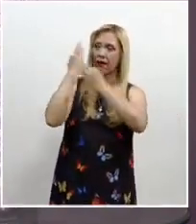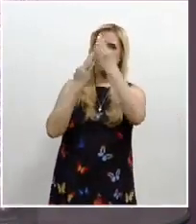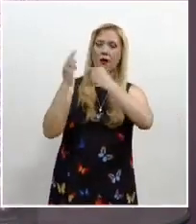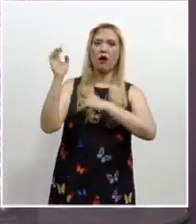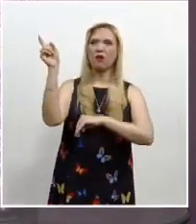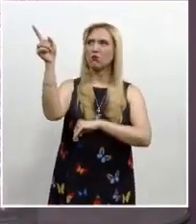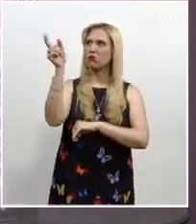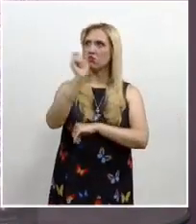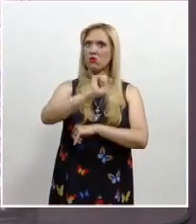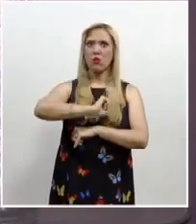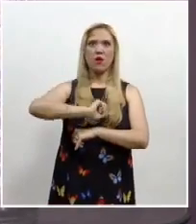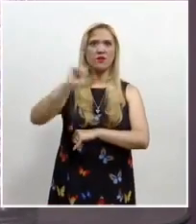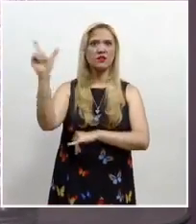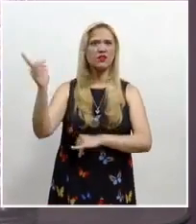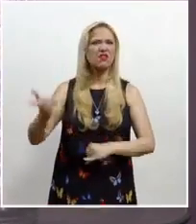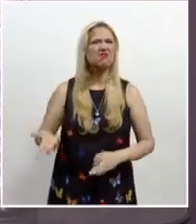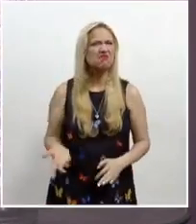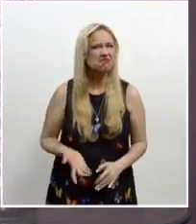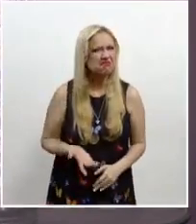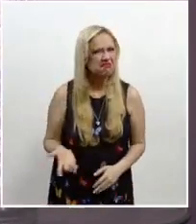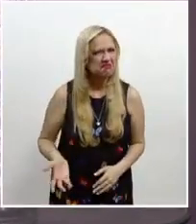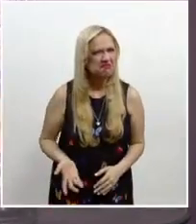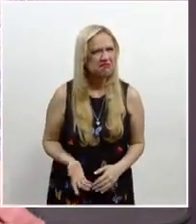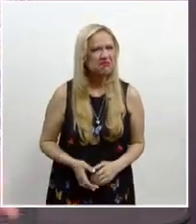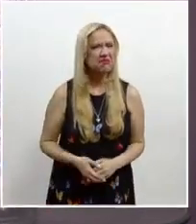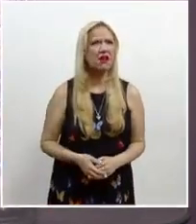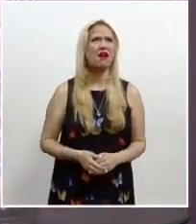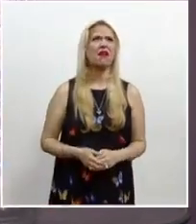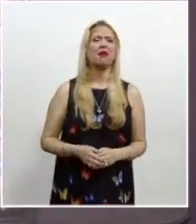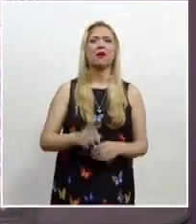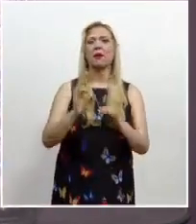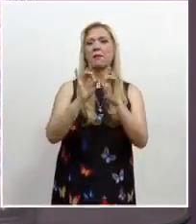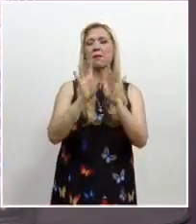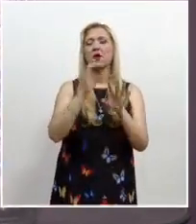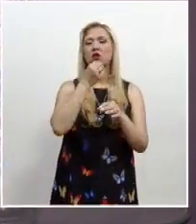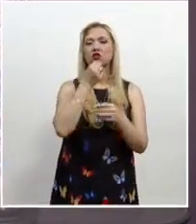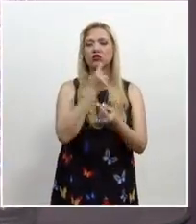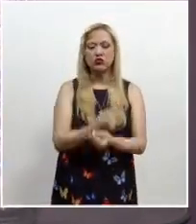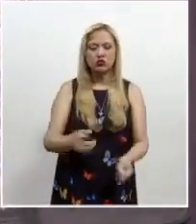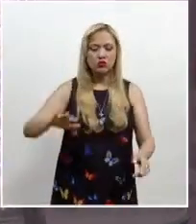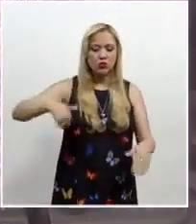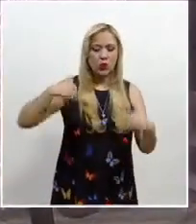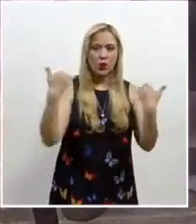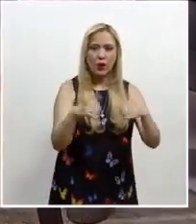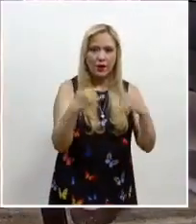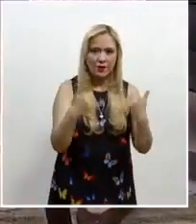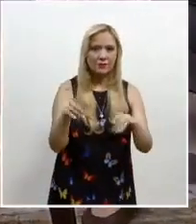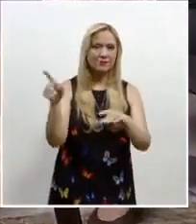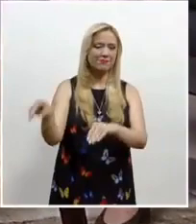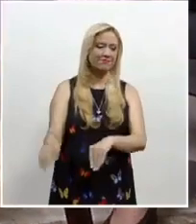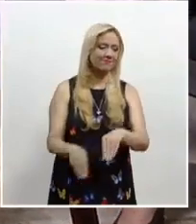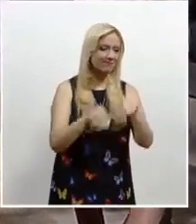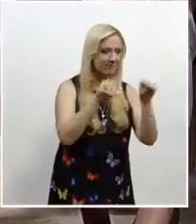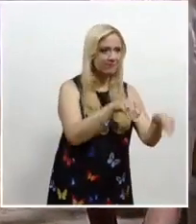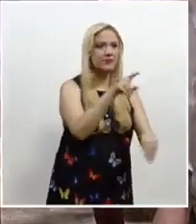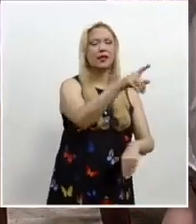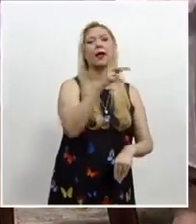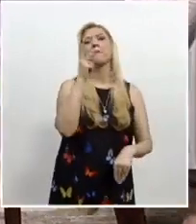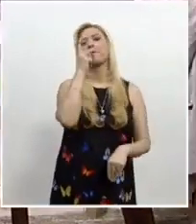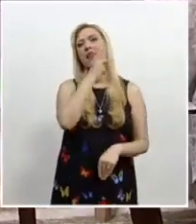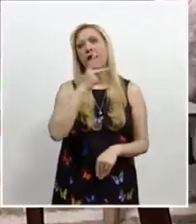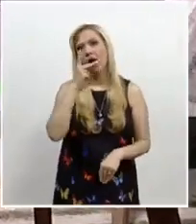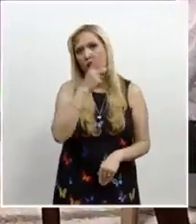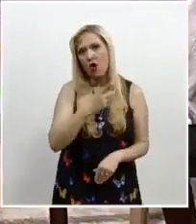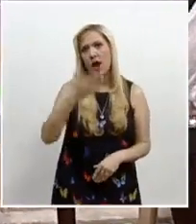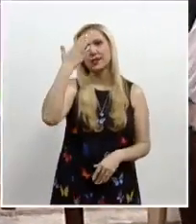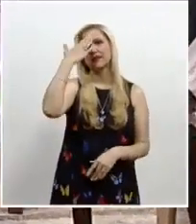profesionalmente? Cuando vas a un centro de desarrollo infantil donde hay personas que son pedagogas,